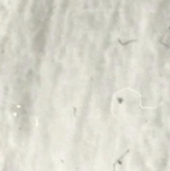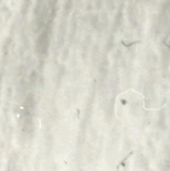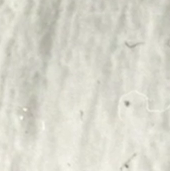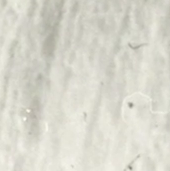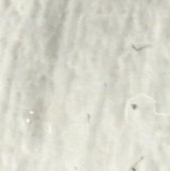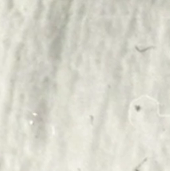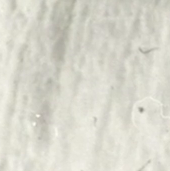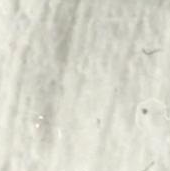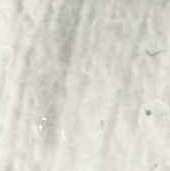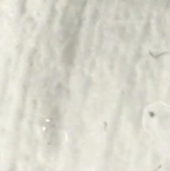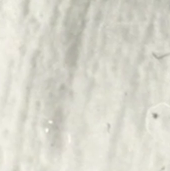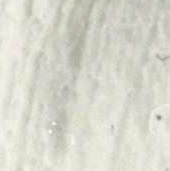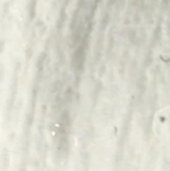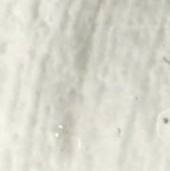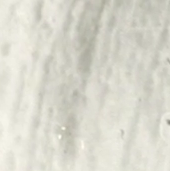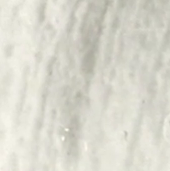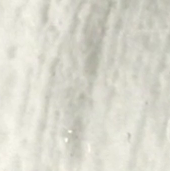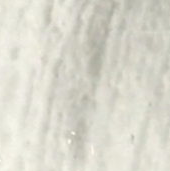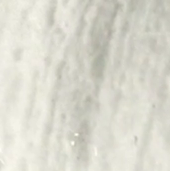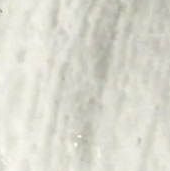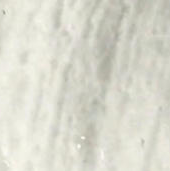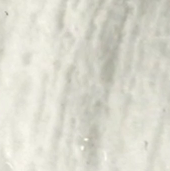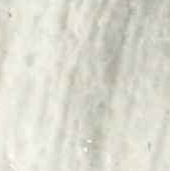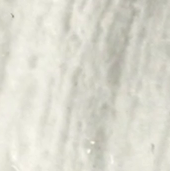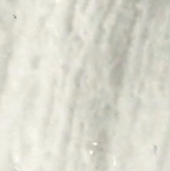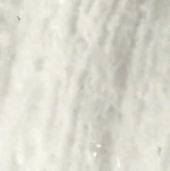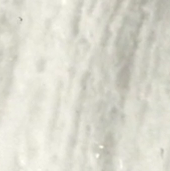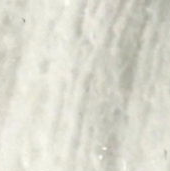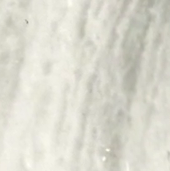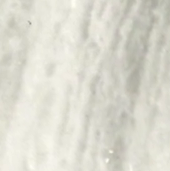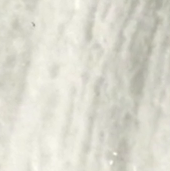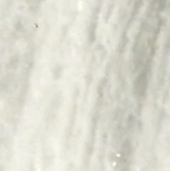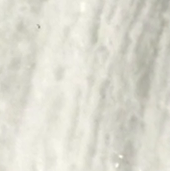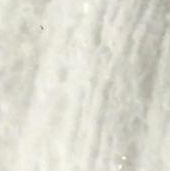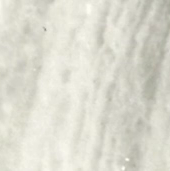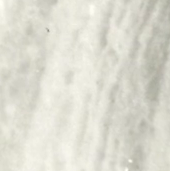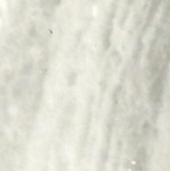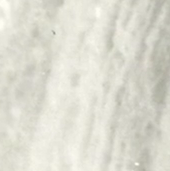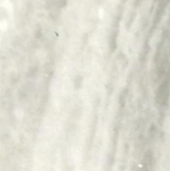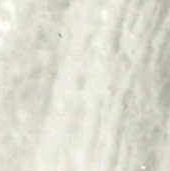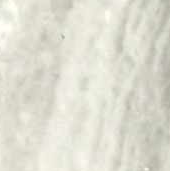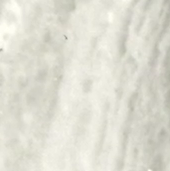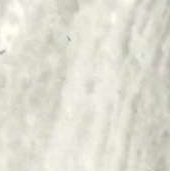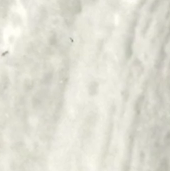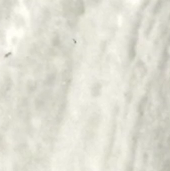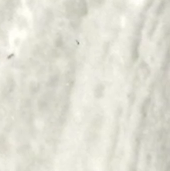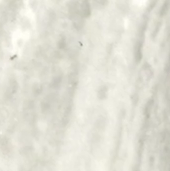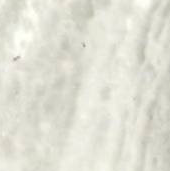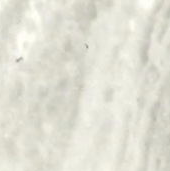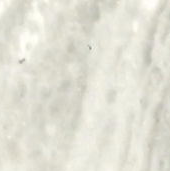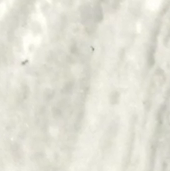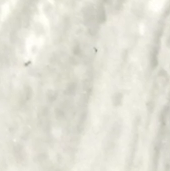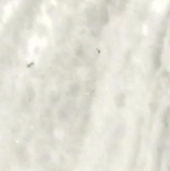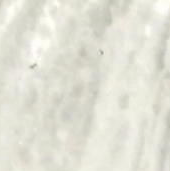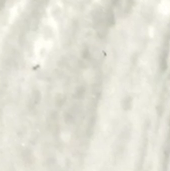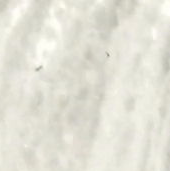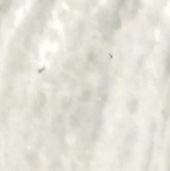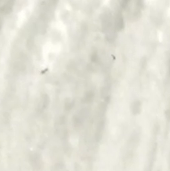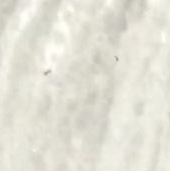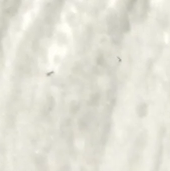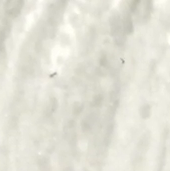del Carmen Cancún lugar donde murió el 25 de febrero de 2014 a los 66 6 años de